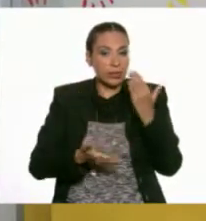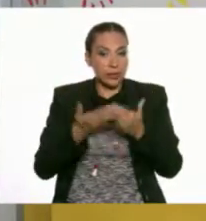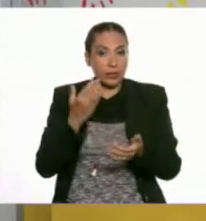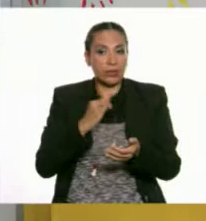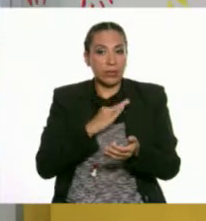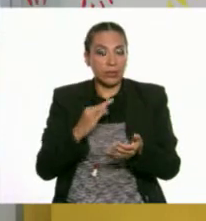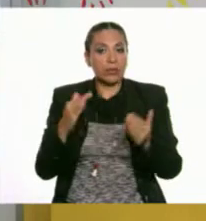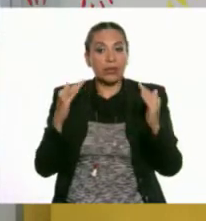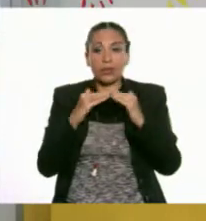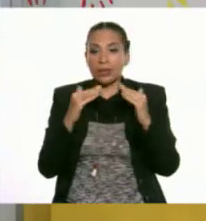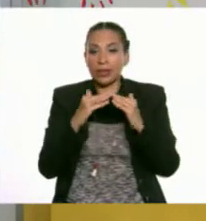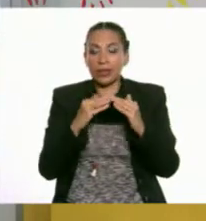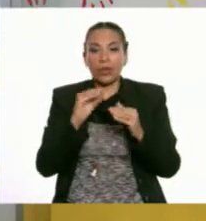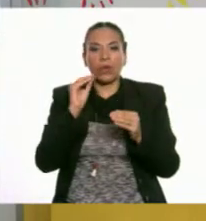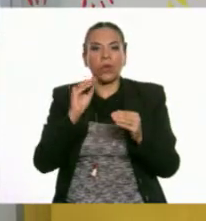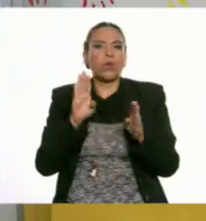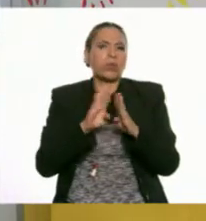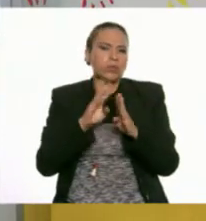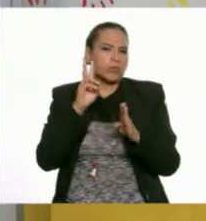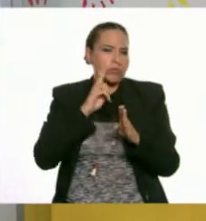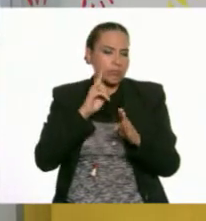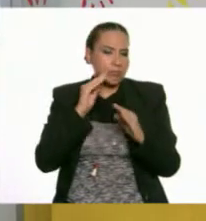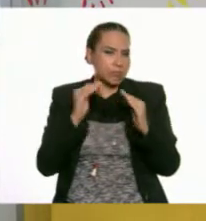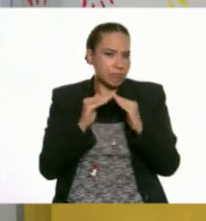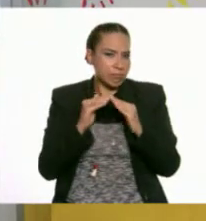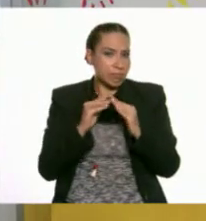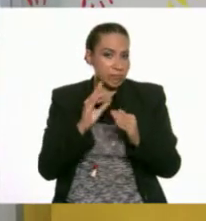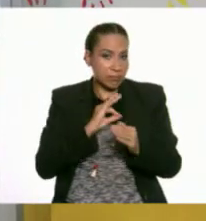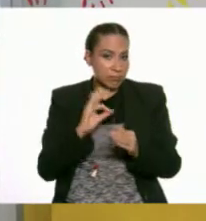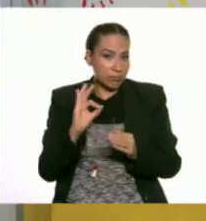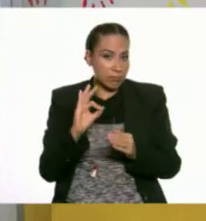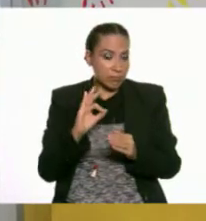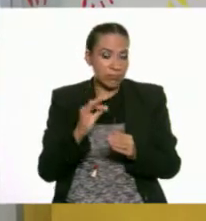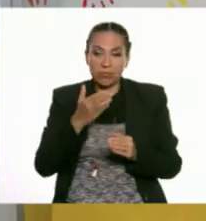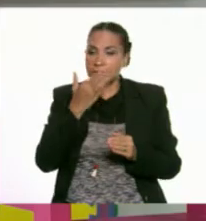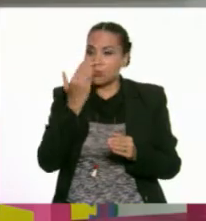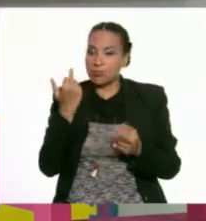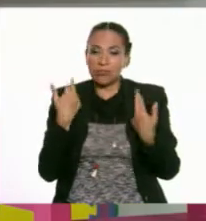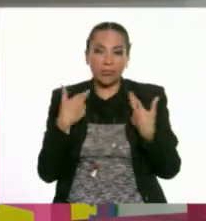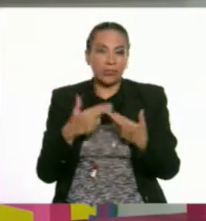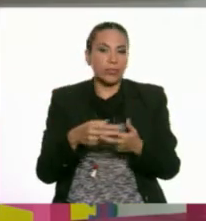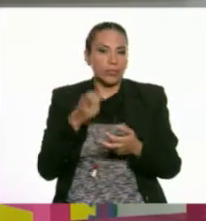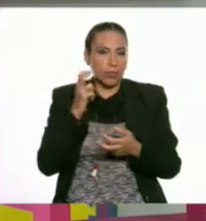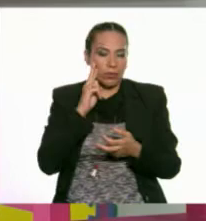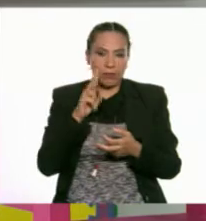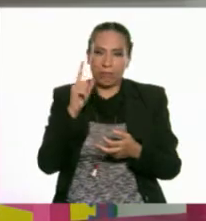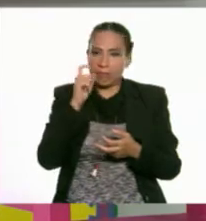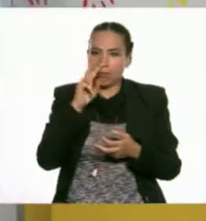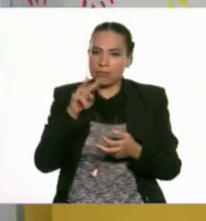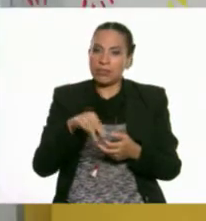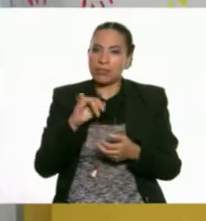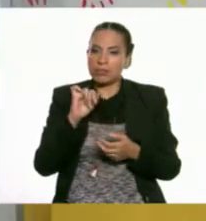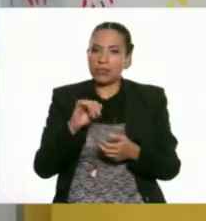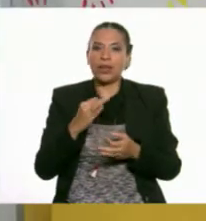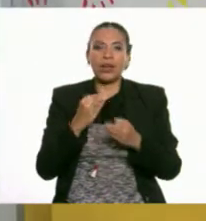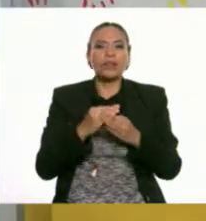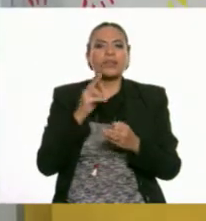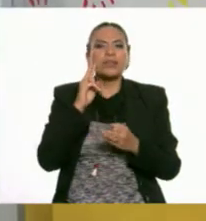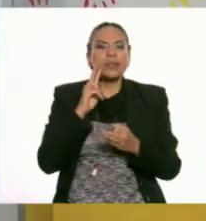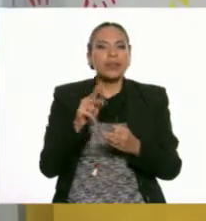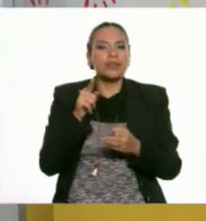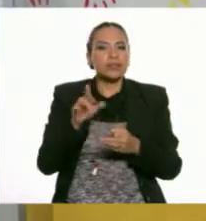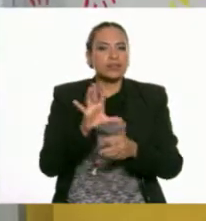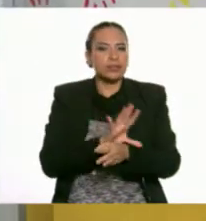¿Se podrá hacer en casa como un experimento casero? Ay, no sé, profe. Suena complicado, ¿cierto? Sí. Estamos viendo que